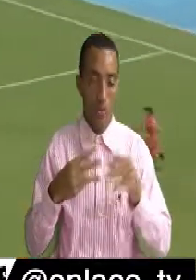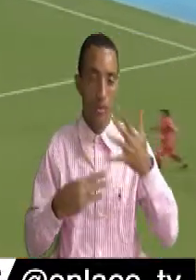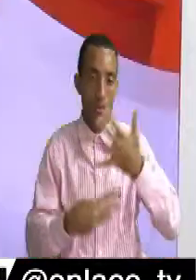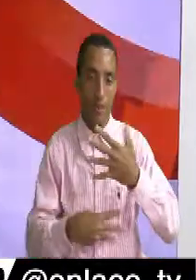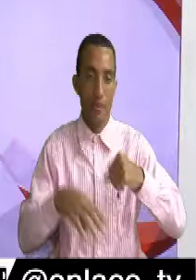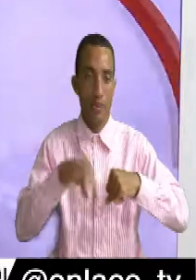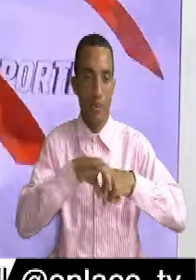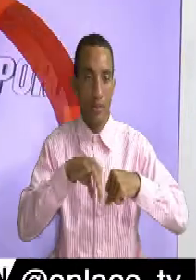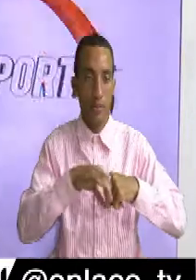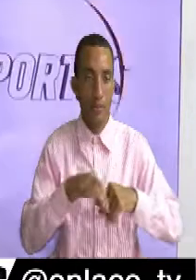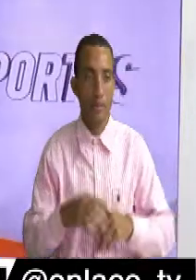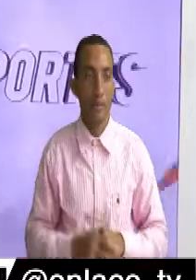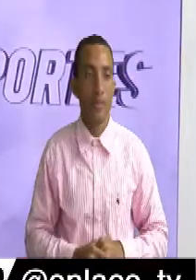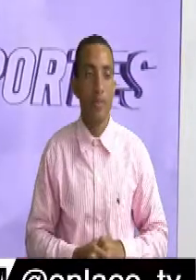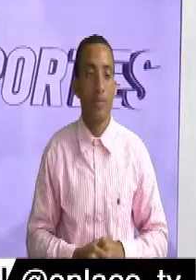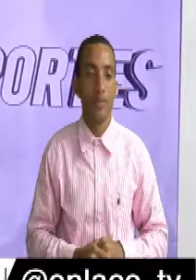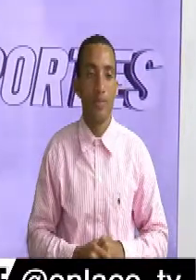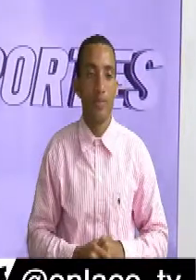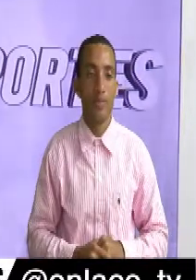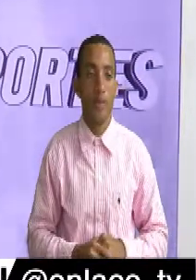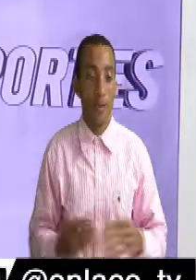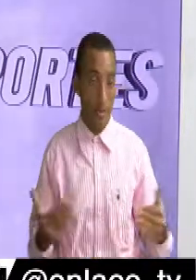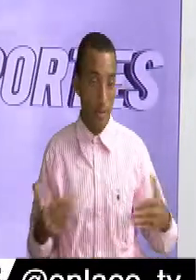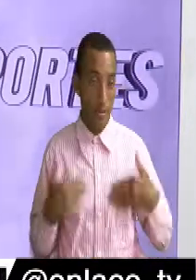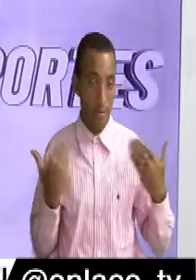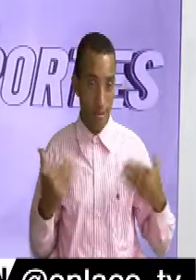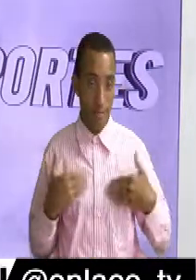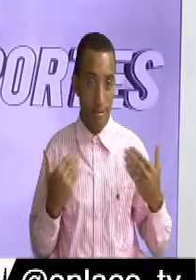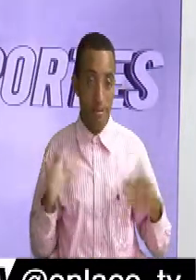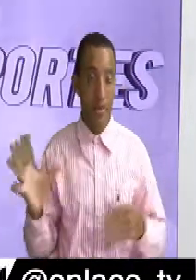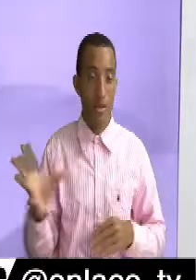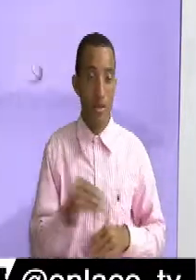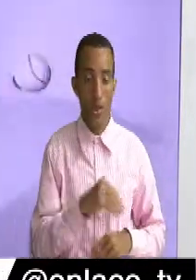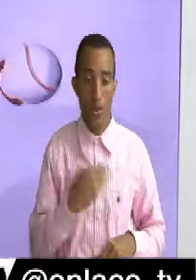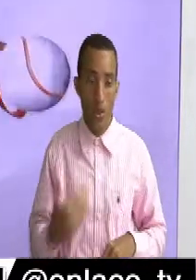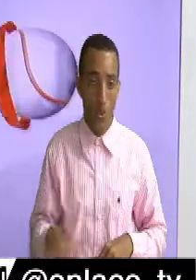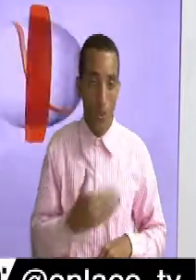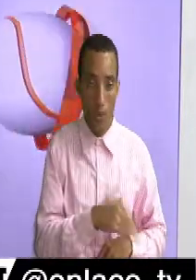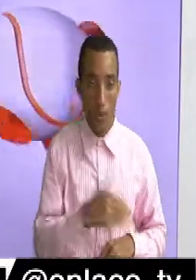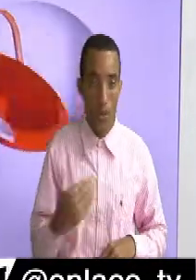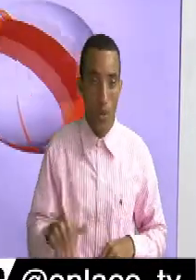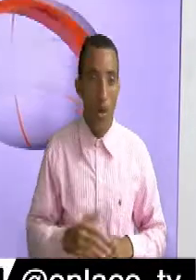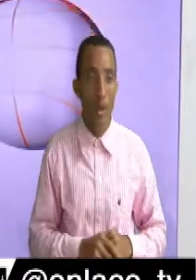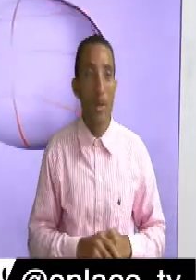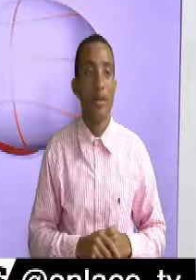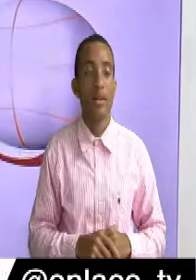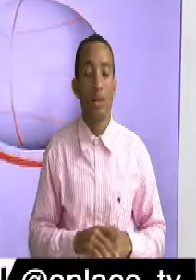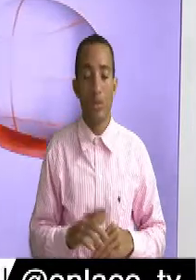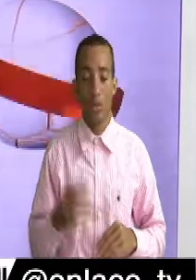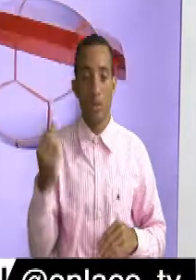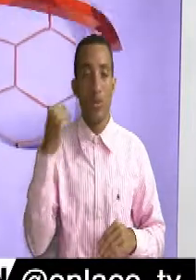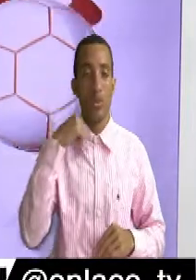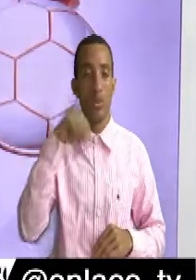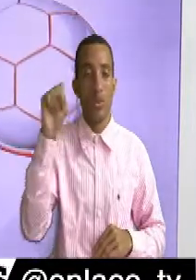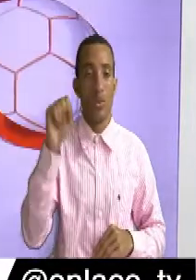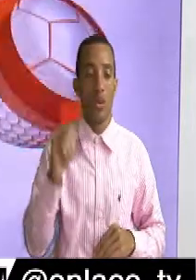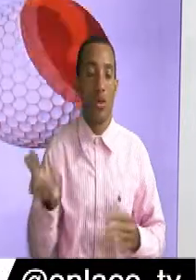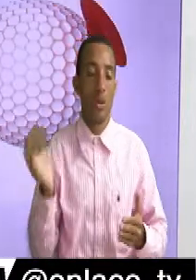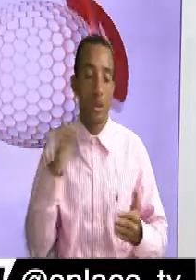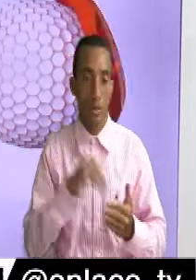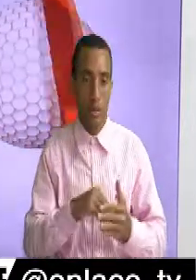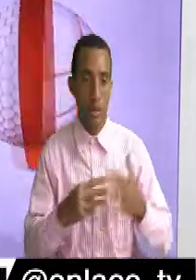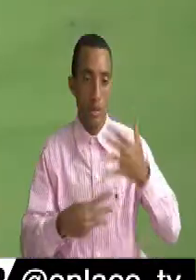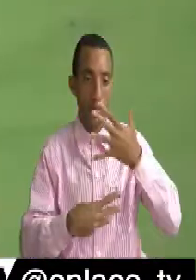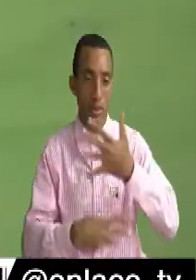colombiano. Contentos y satisfechos se mostraron los jugadores de la Alianza Petrolera hasta ante este triunfo que los ubica de octavos en la